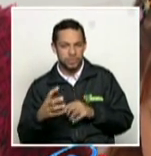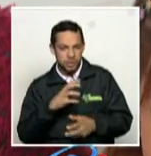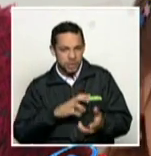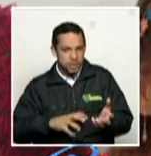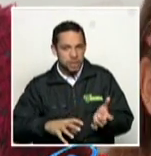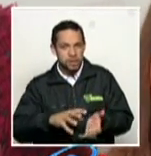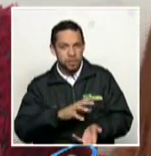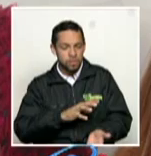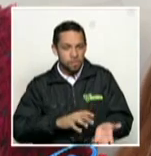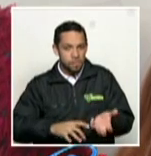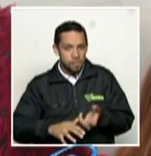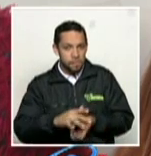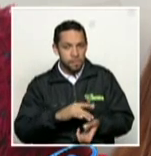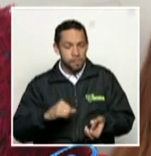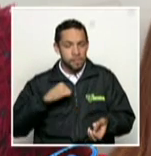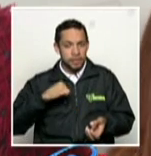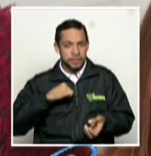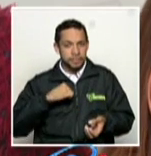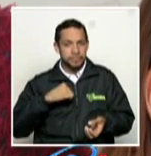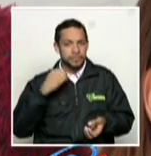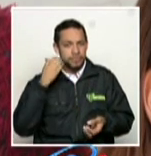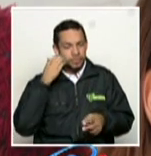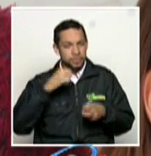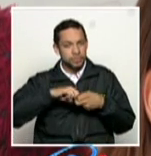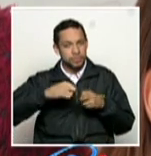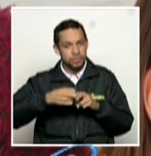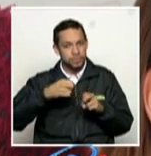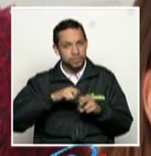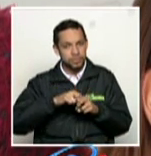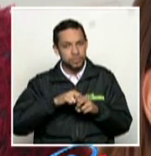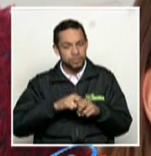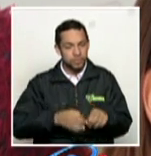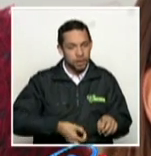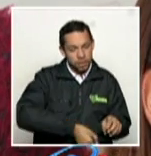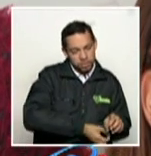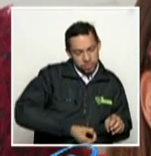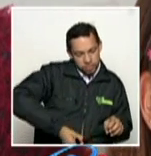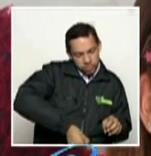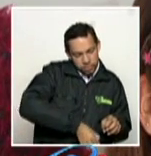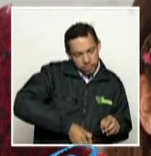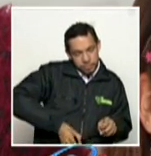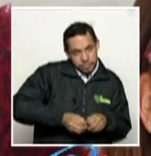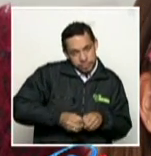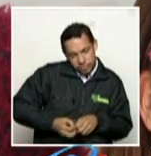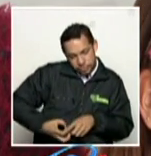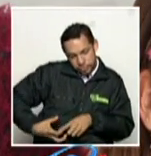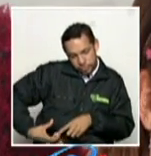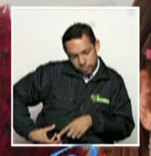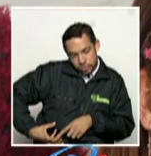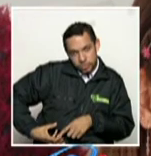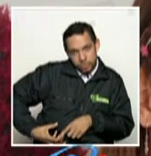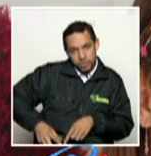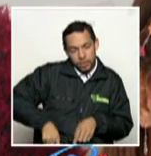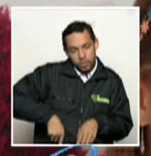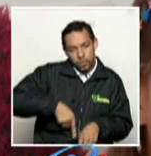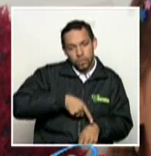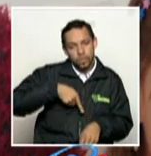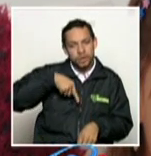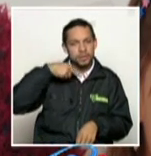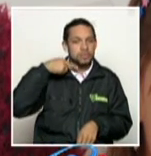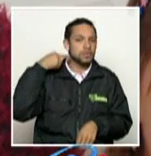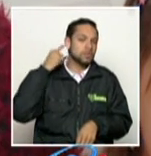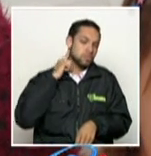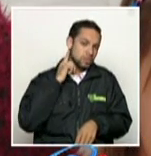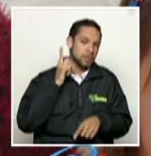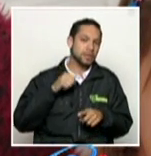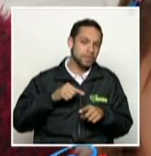tenía un problema de necrosis, de muerte de una parte del intestino, y esa